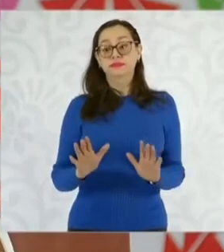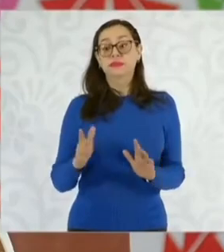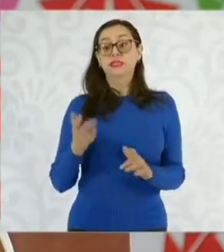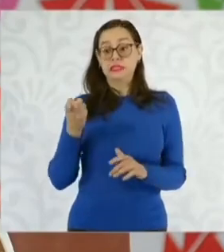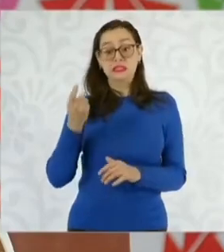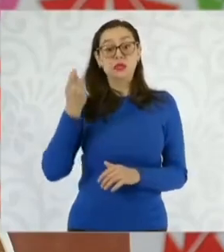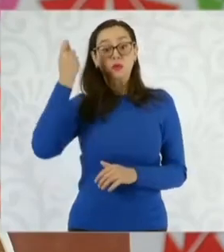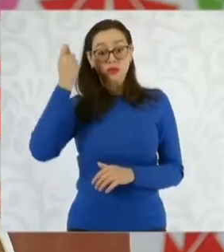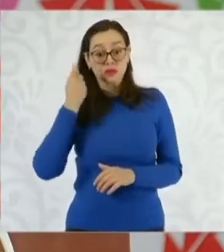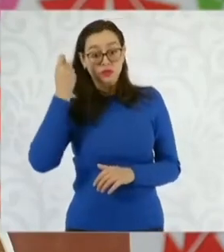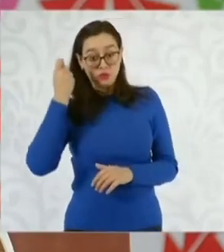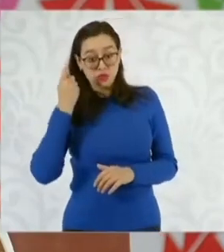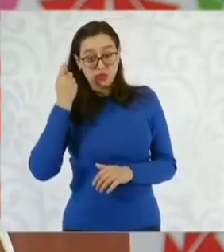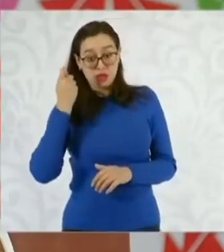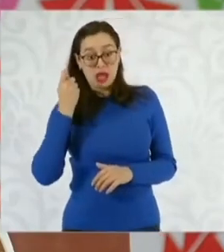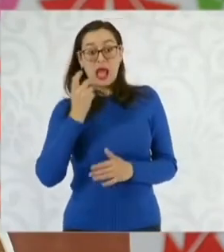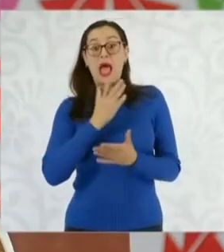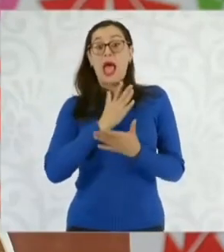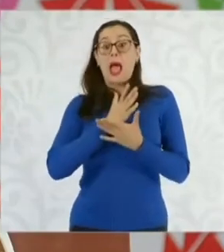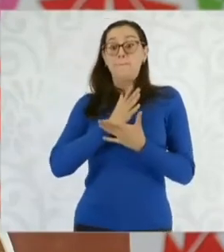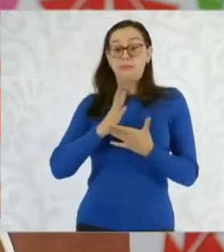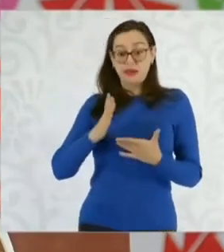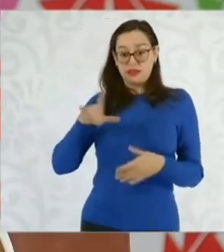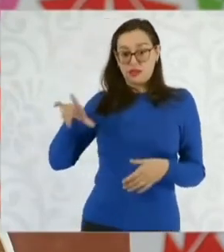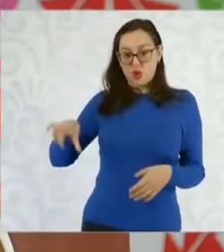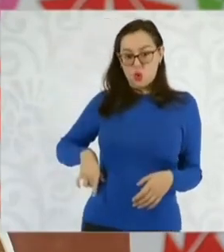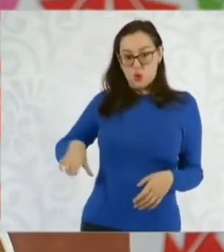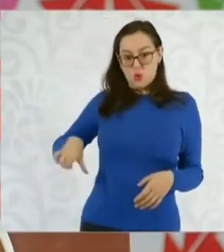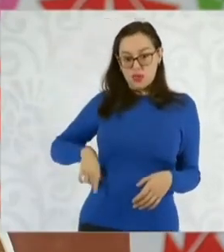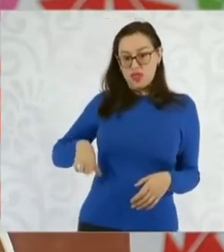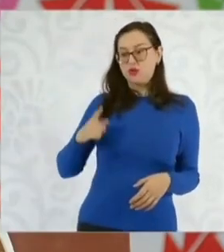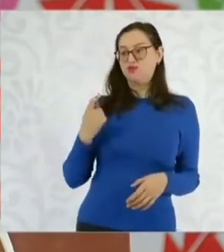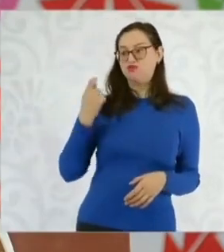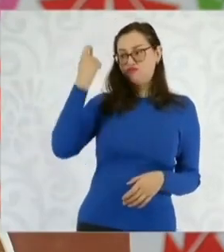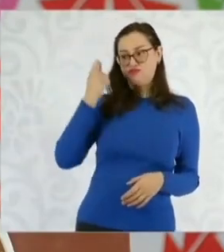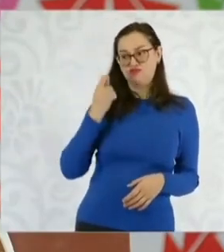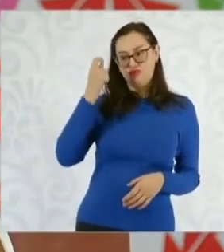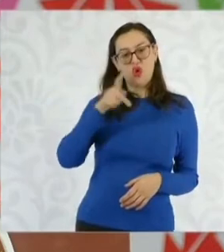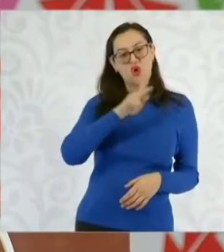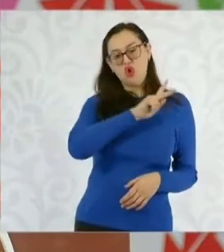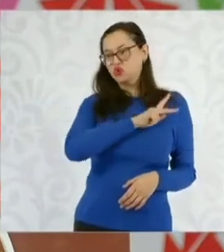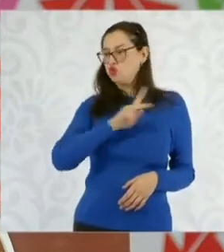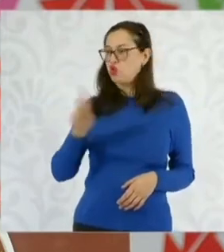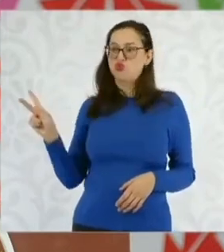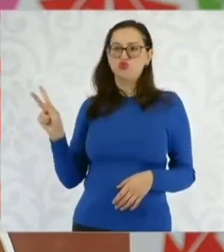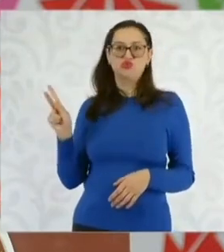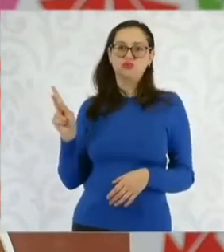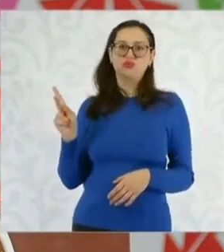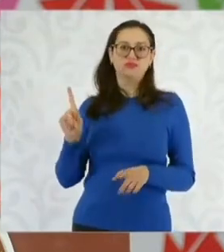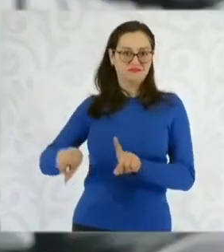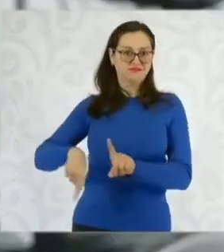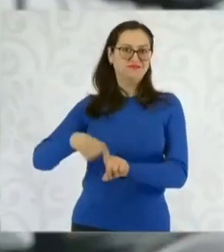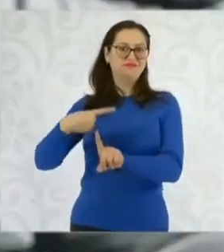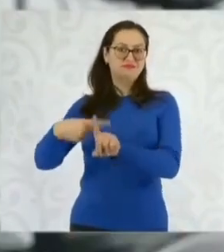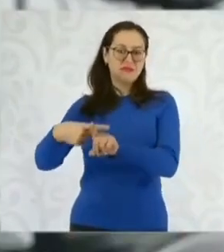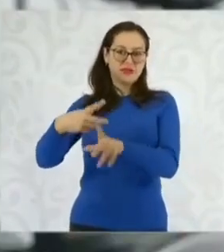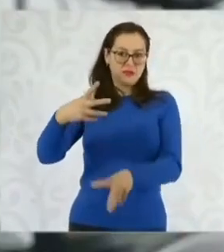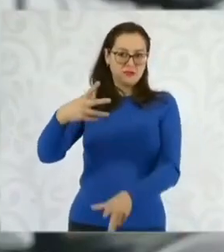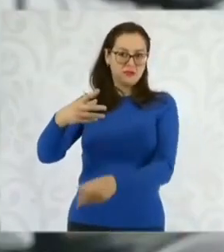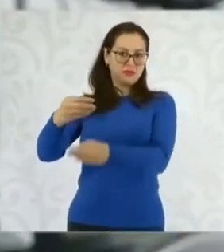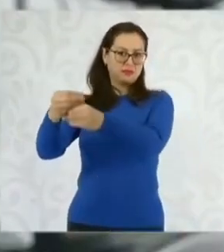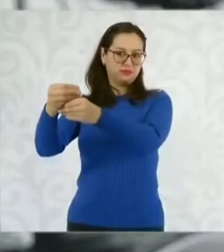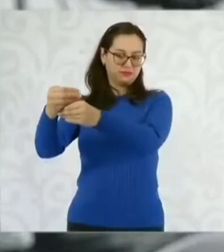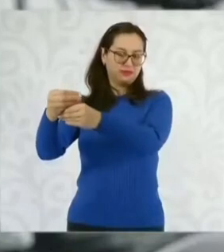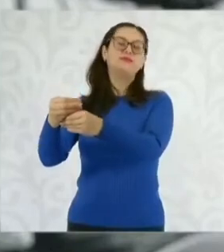Pensiones está la pensión universal para adultos mayores, que alcanza también a quienes están pensionados en el IMSS o en el ISSSTE. Entonces es